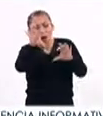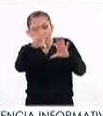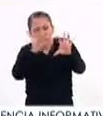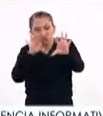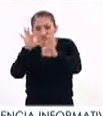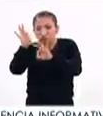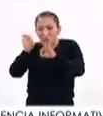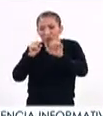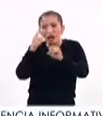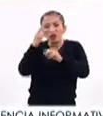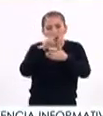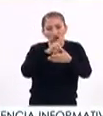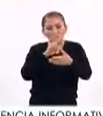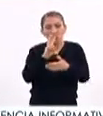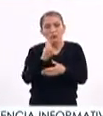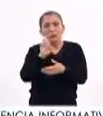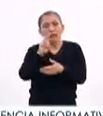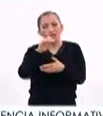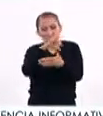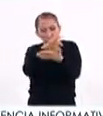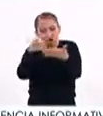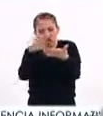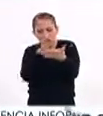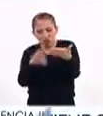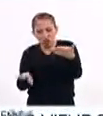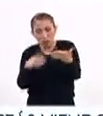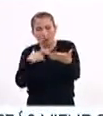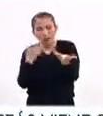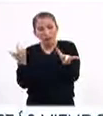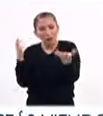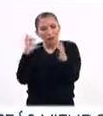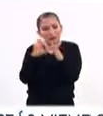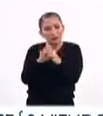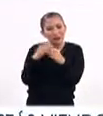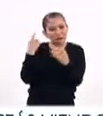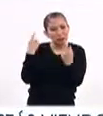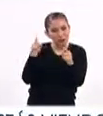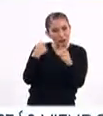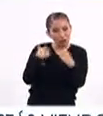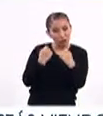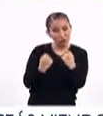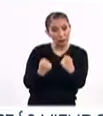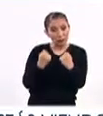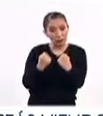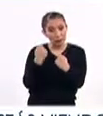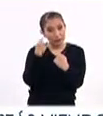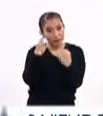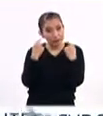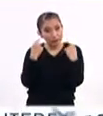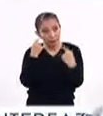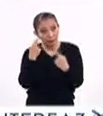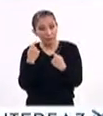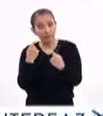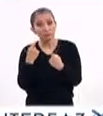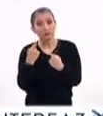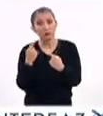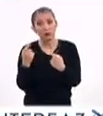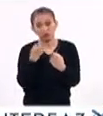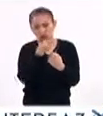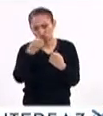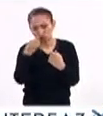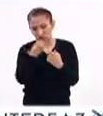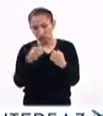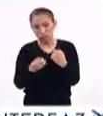de algunos versos, de algunas estrofas musicales de gran intensidad, de gran sonoridad en su